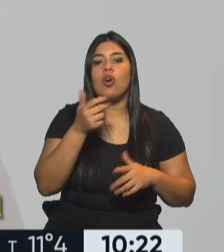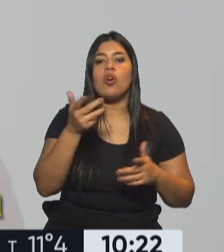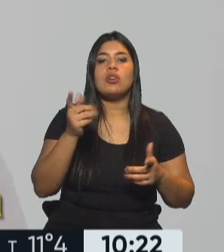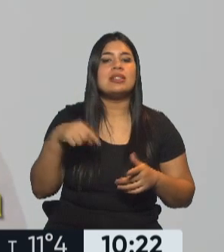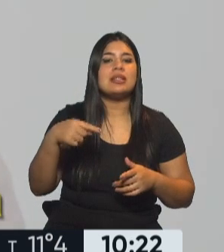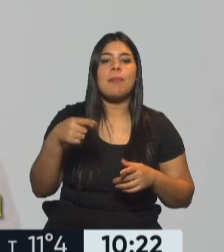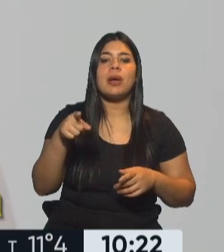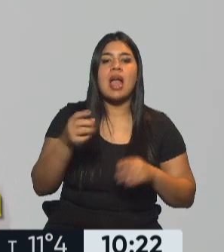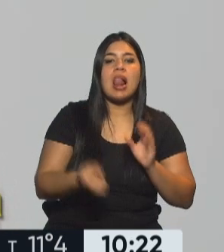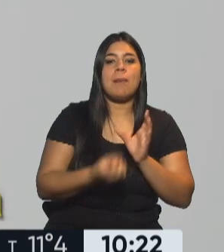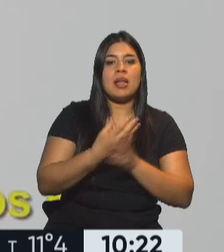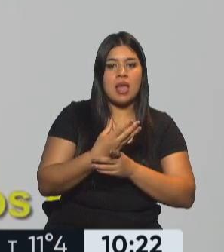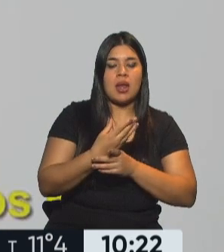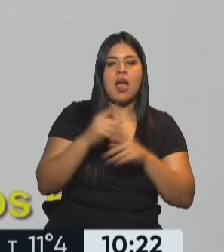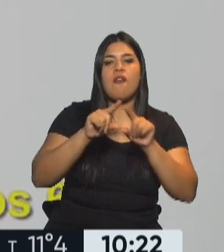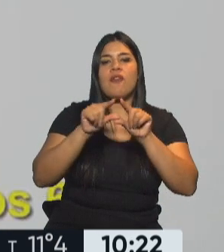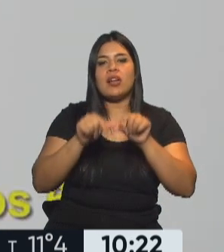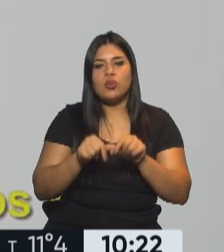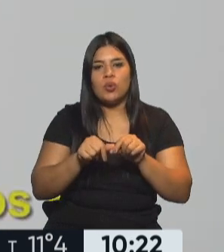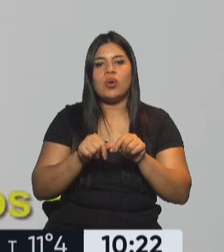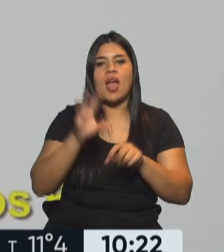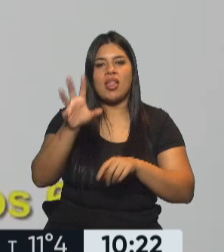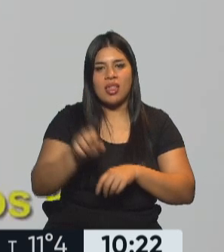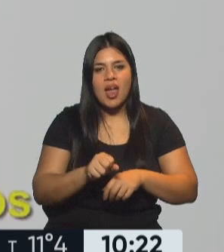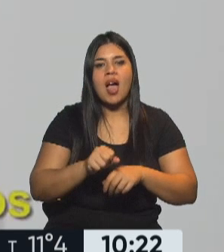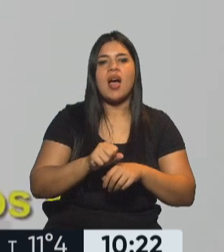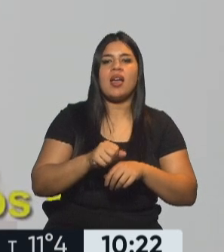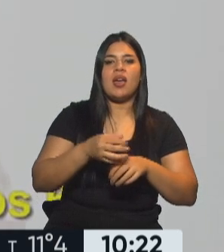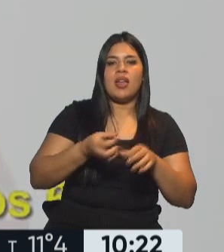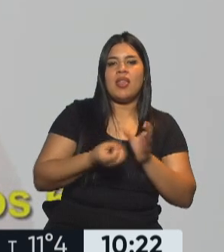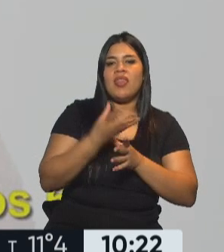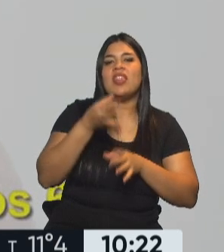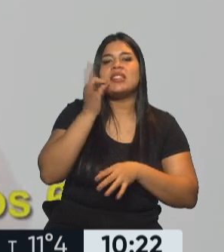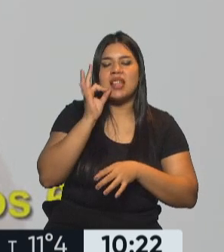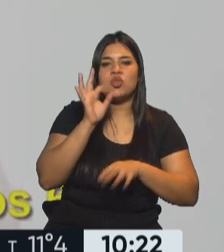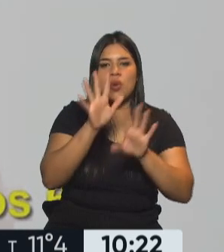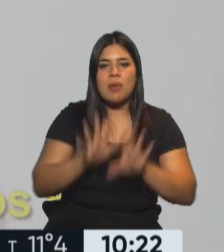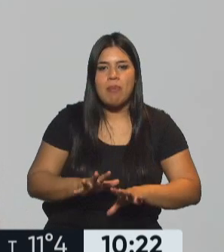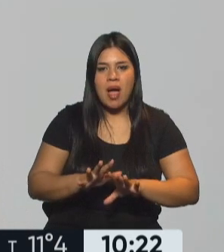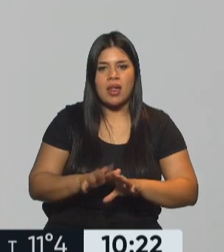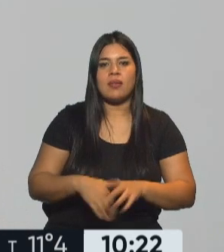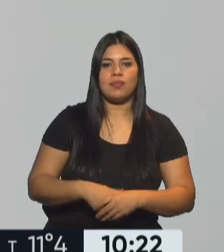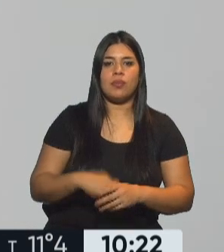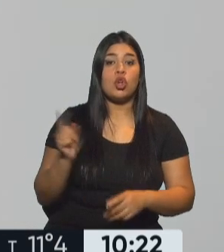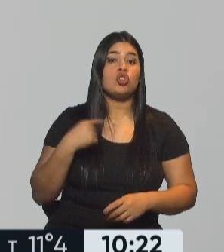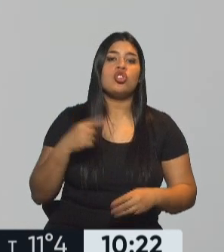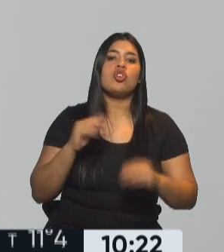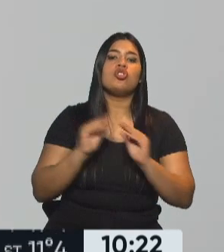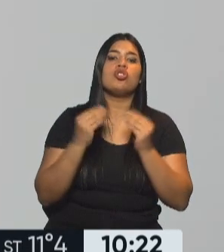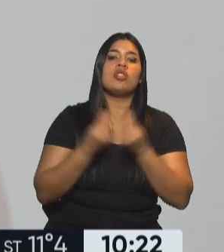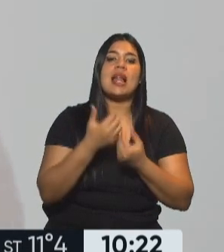a la mañana las facturas y preparaba el desayuno para nosotros. Somos 6 hermanos, más mi